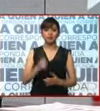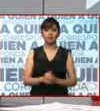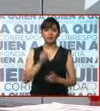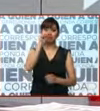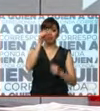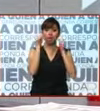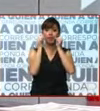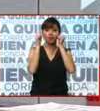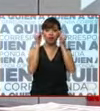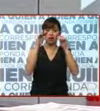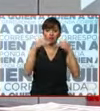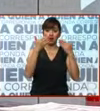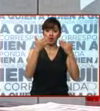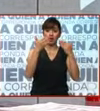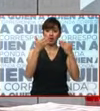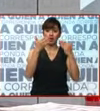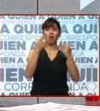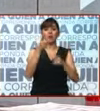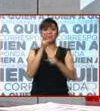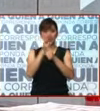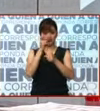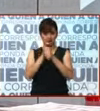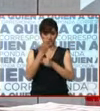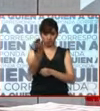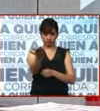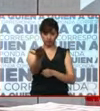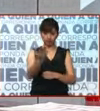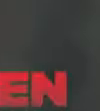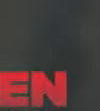de atención. Pero antes tenemos invitados y así los presentamos.